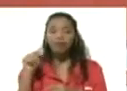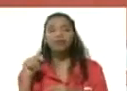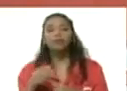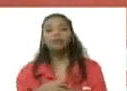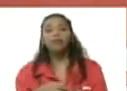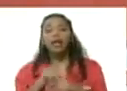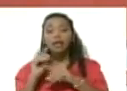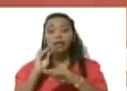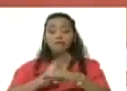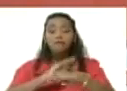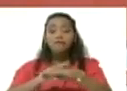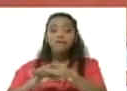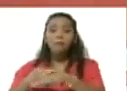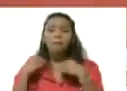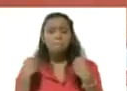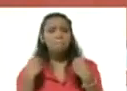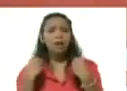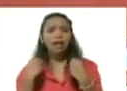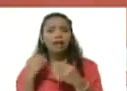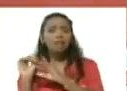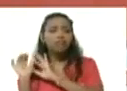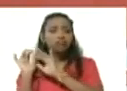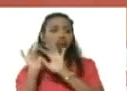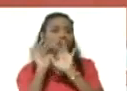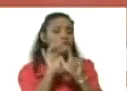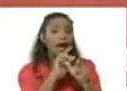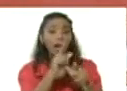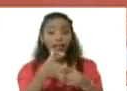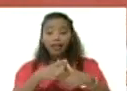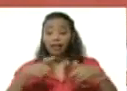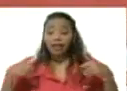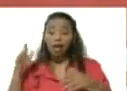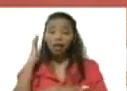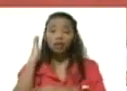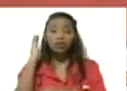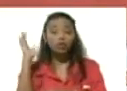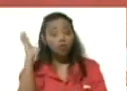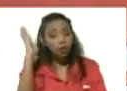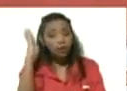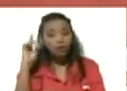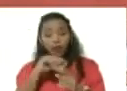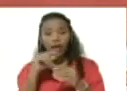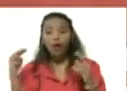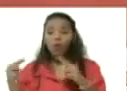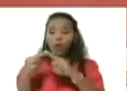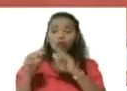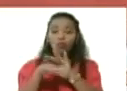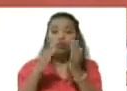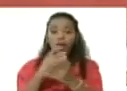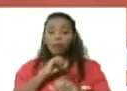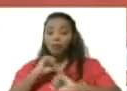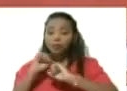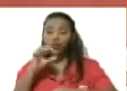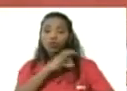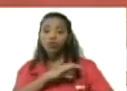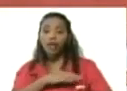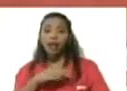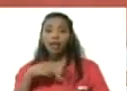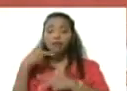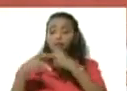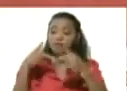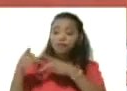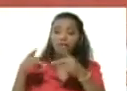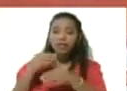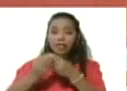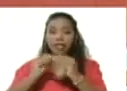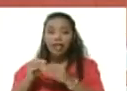este llamado para que acudan los venezolanos a este gran congreso, este encuentro mundial de movimientos sociales y partidos políticos a